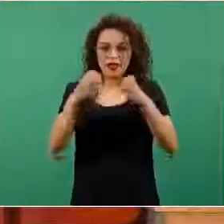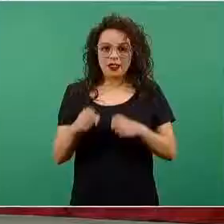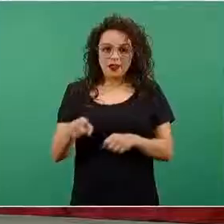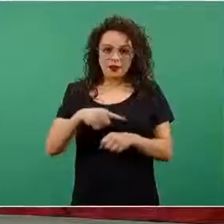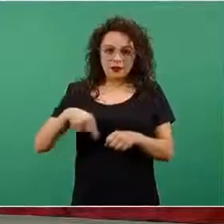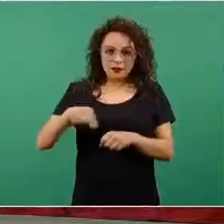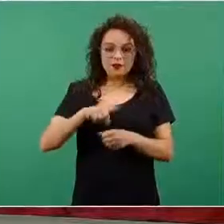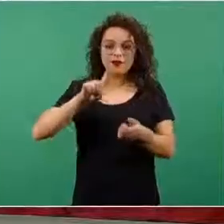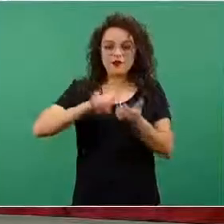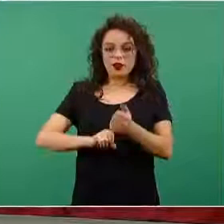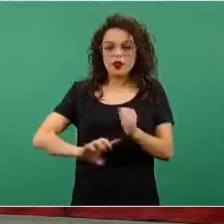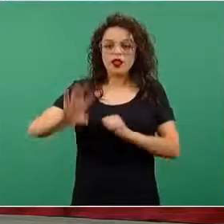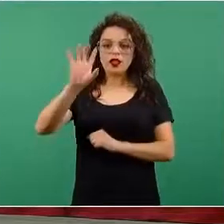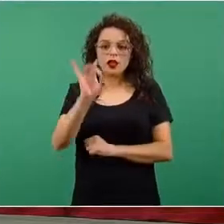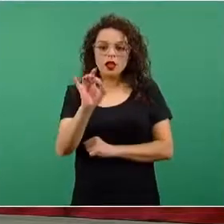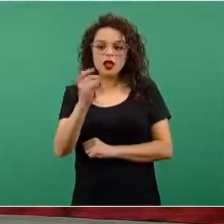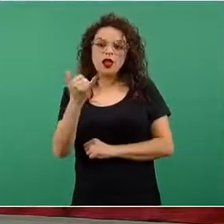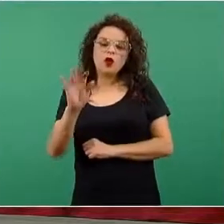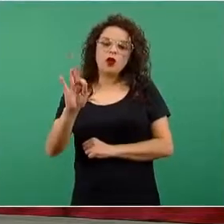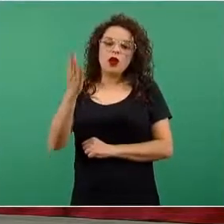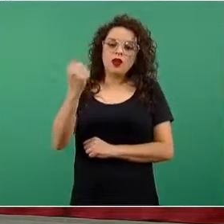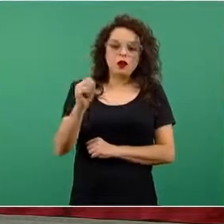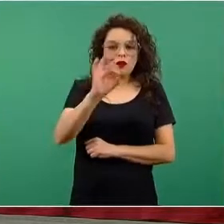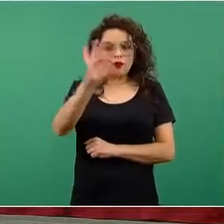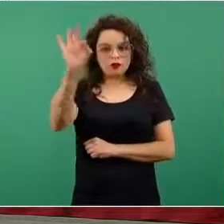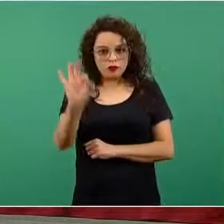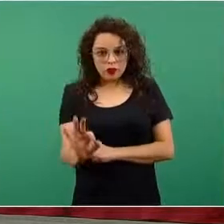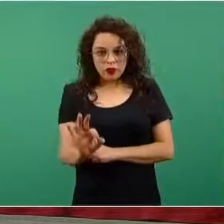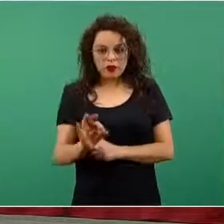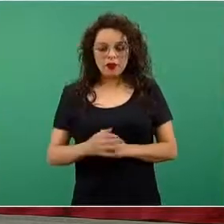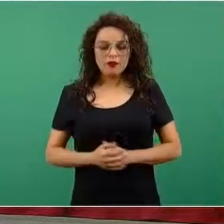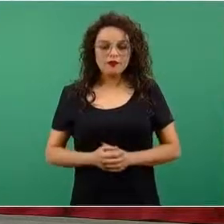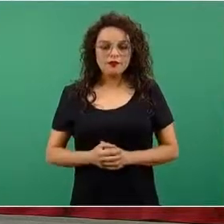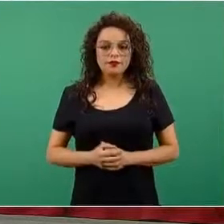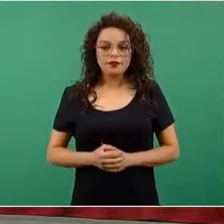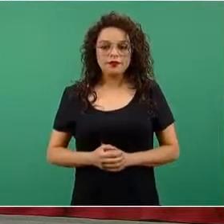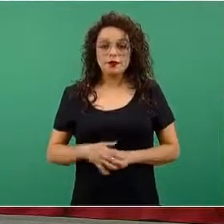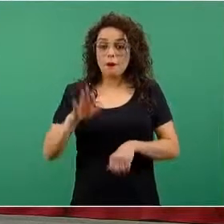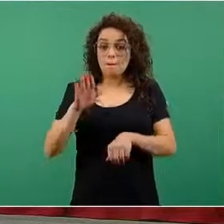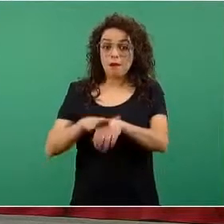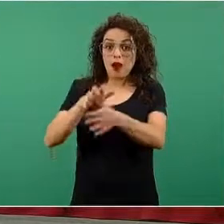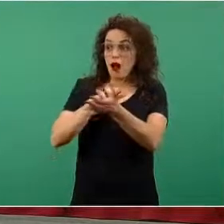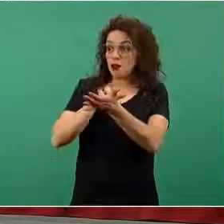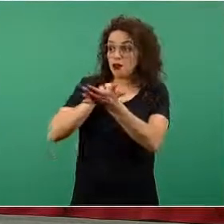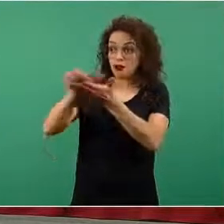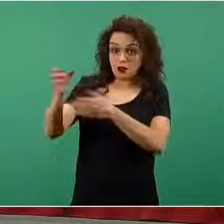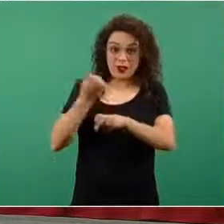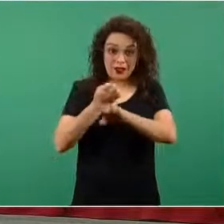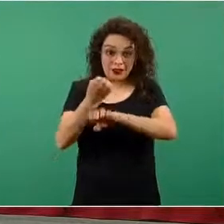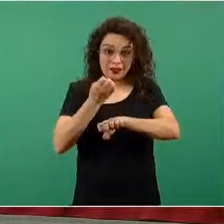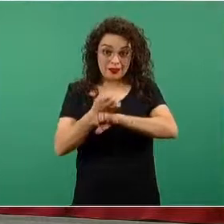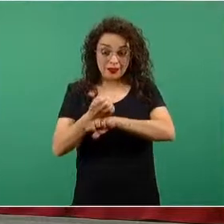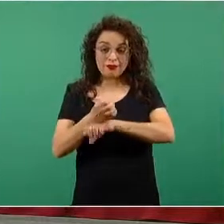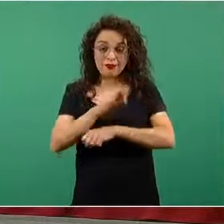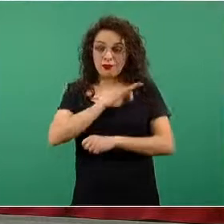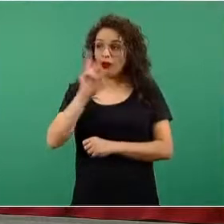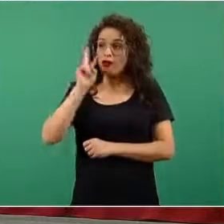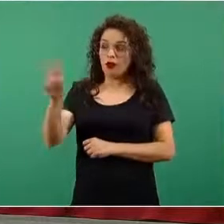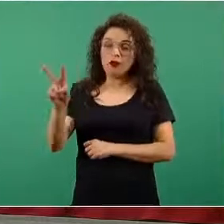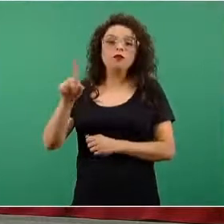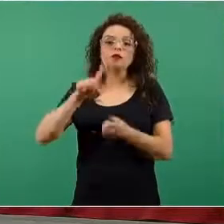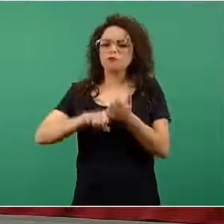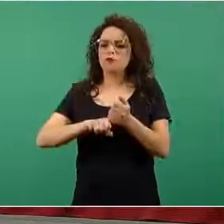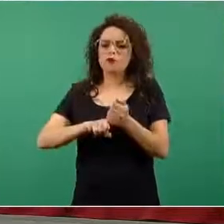los 30 y el 49%, y podemos ver que la gran mayoría de las entidades están inclusive por debajo